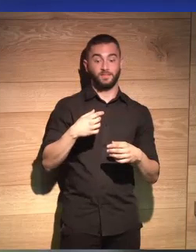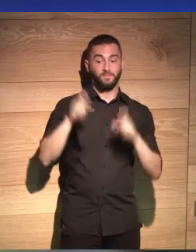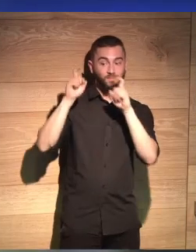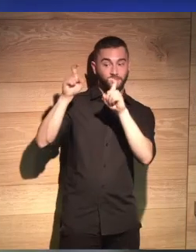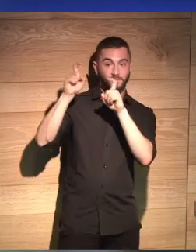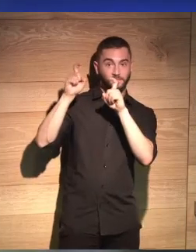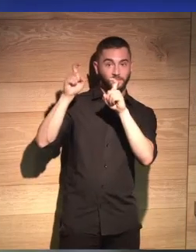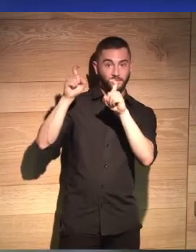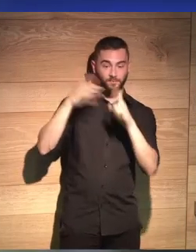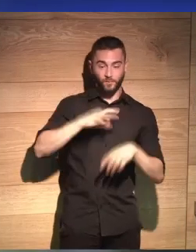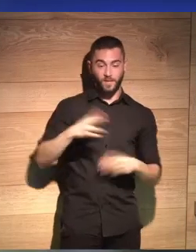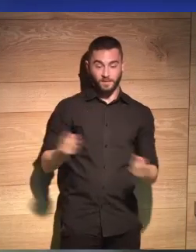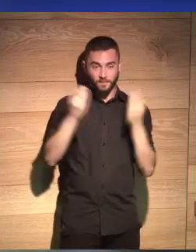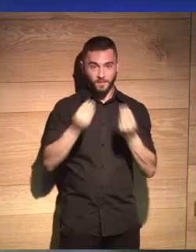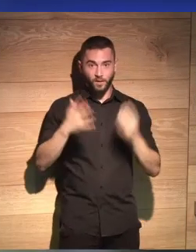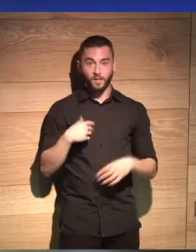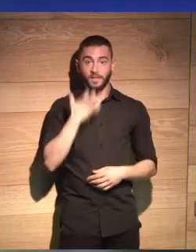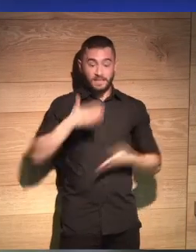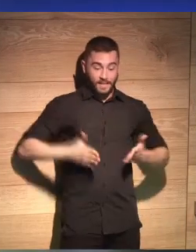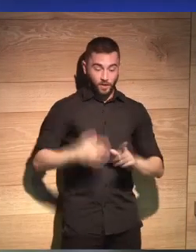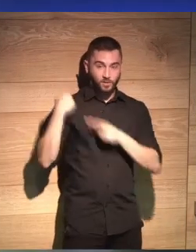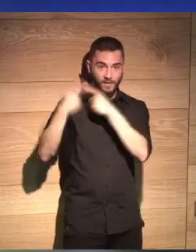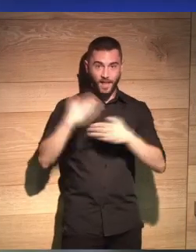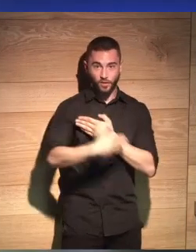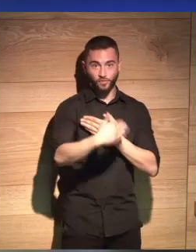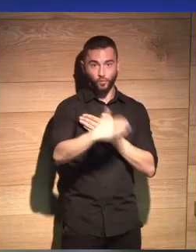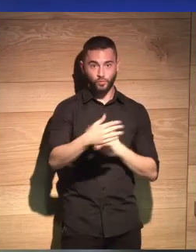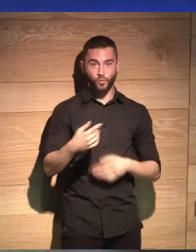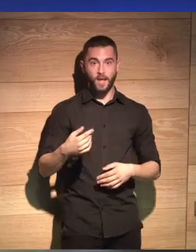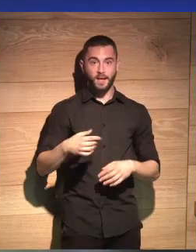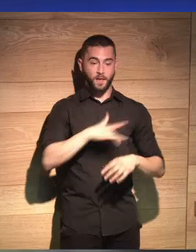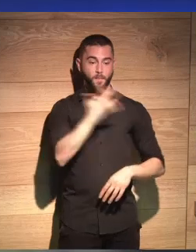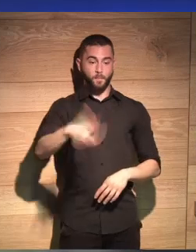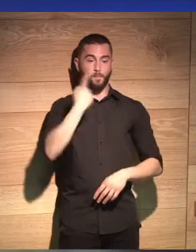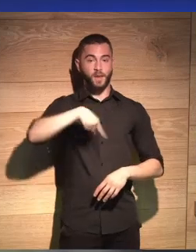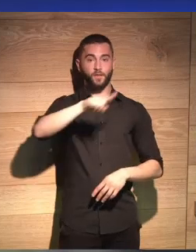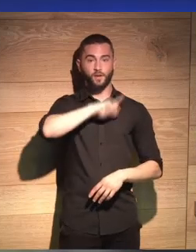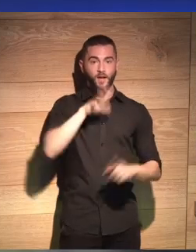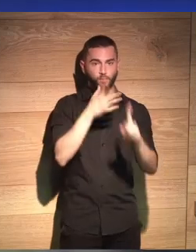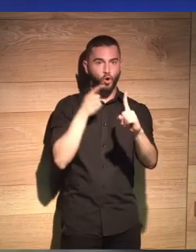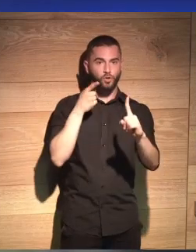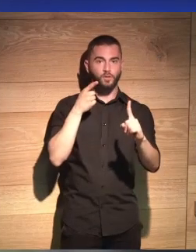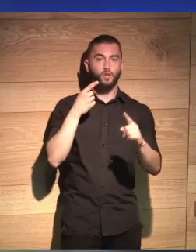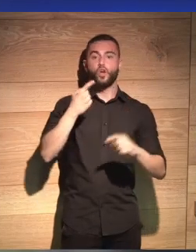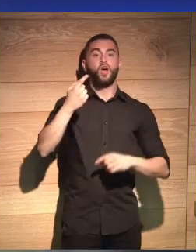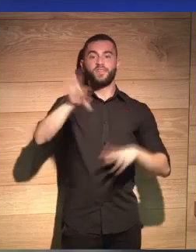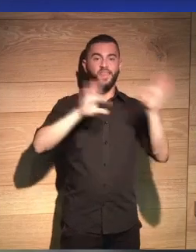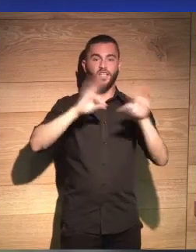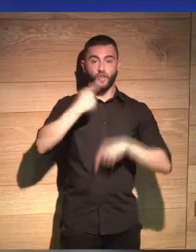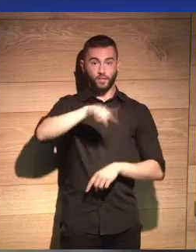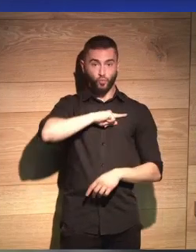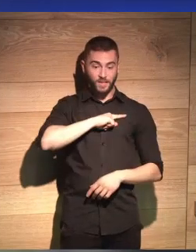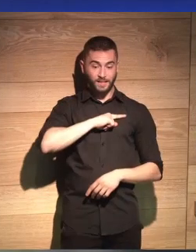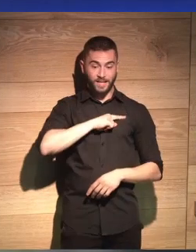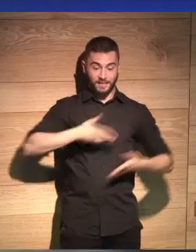llegarán nuestros hijos o las generaciones futuras a perdonarnos por todas nuestras decisiones también, ¿no? O sea, como ese momento en el que